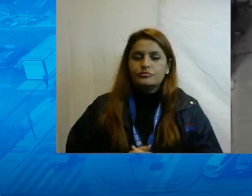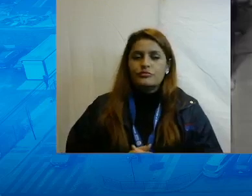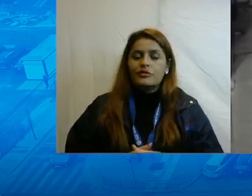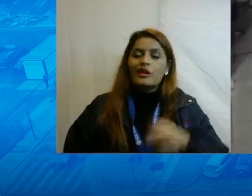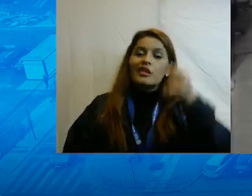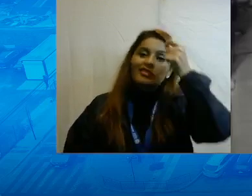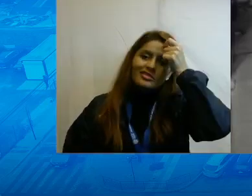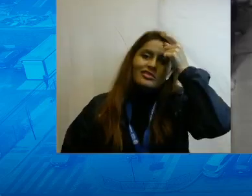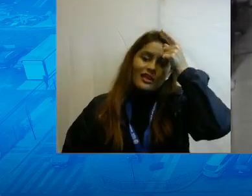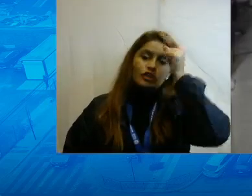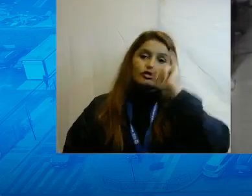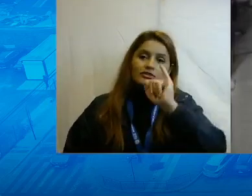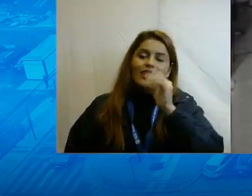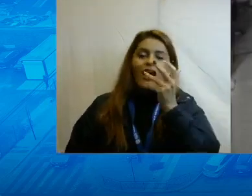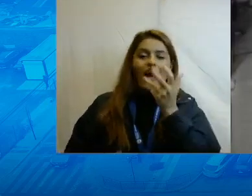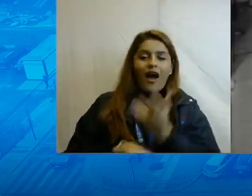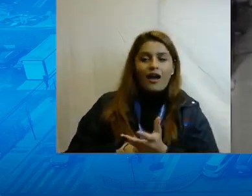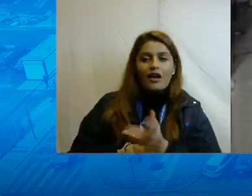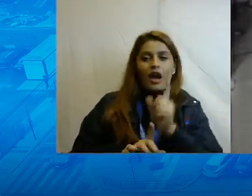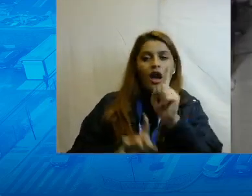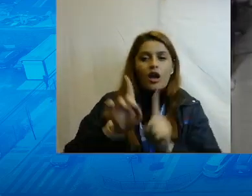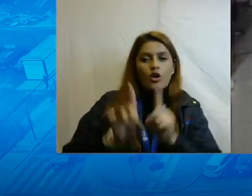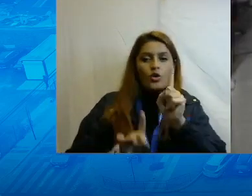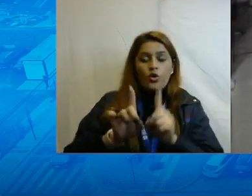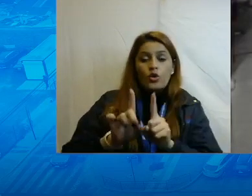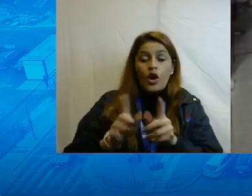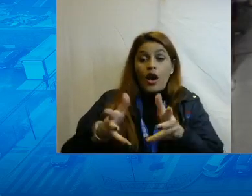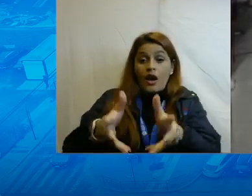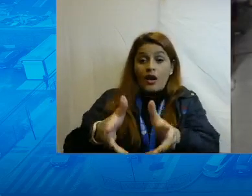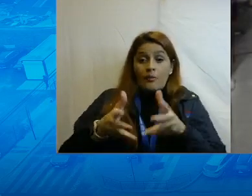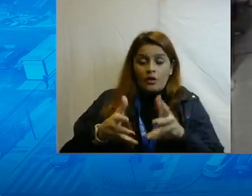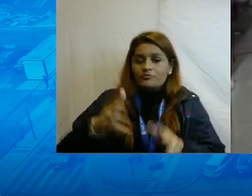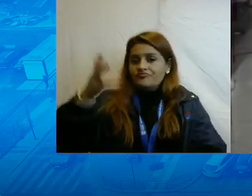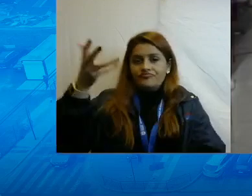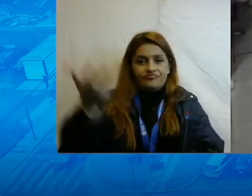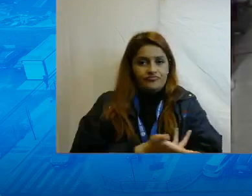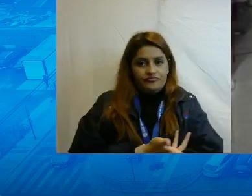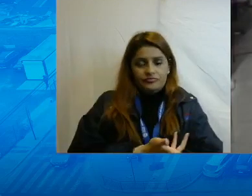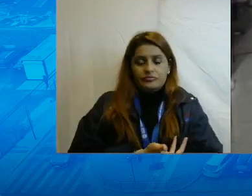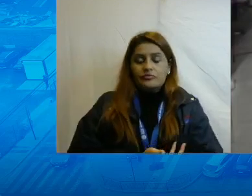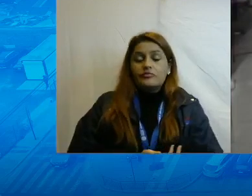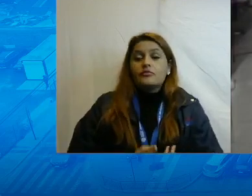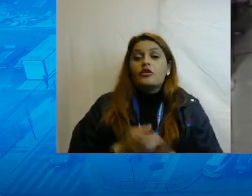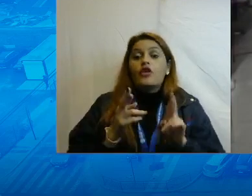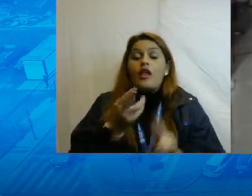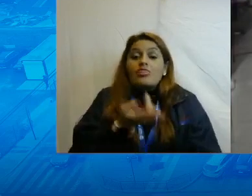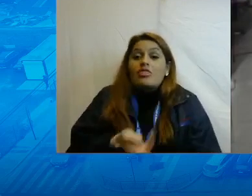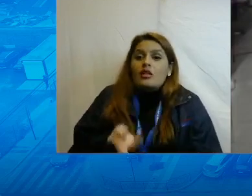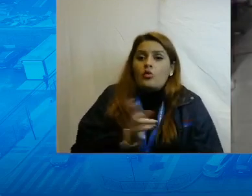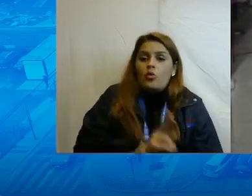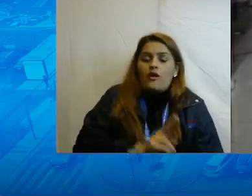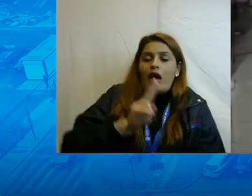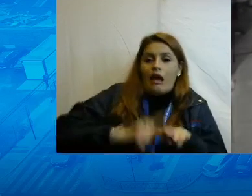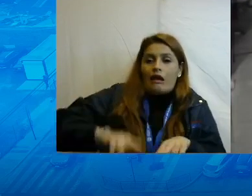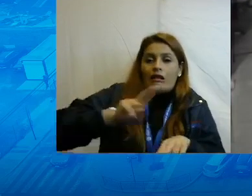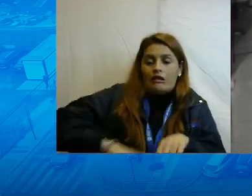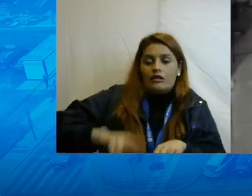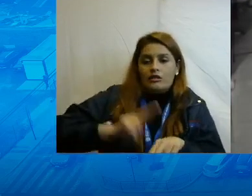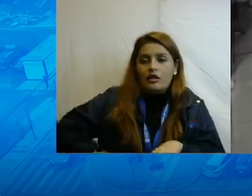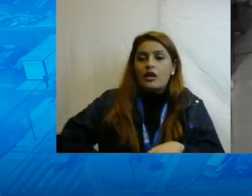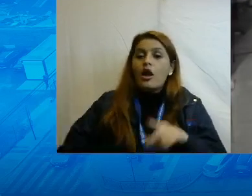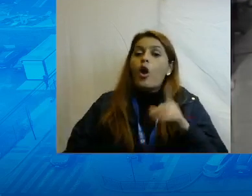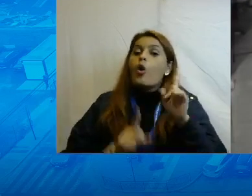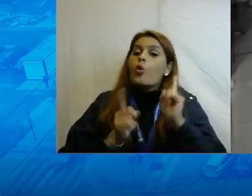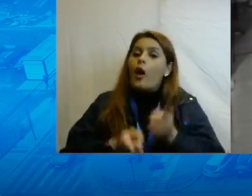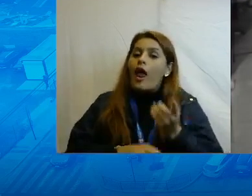Entiendo sí que hay un par de camiones que están en pana y que se debieran reemplazar esta semana. De todas formas, hay un